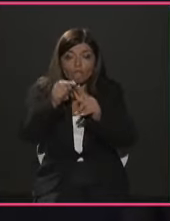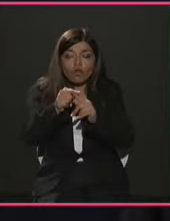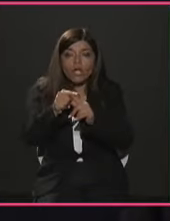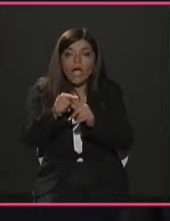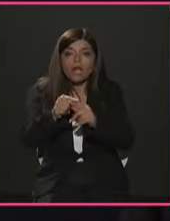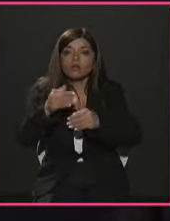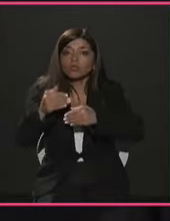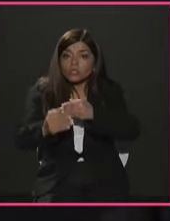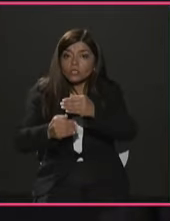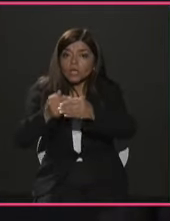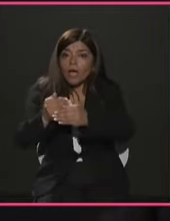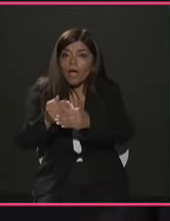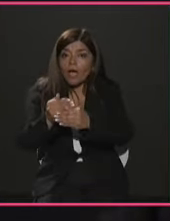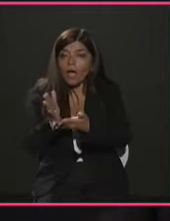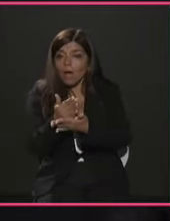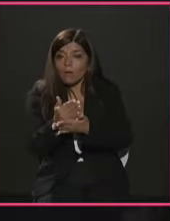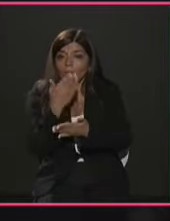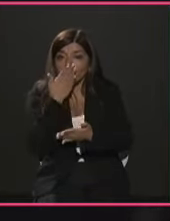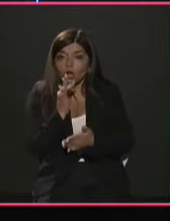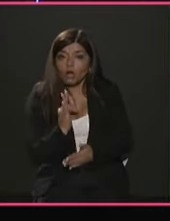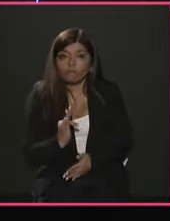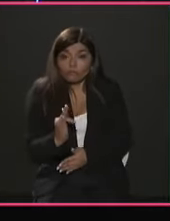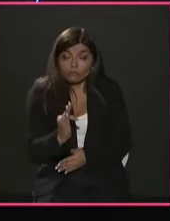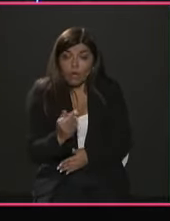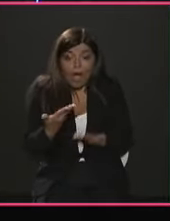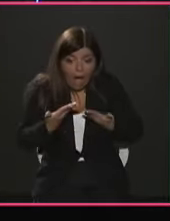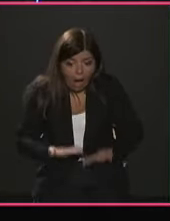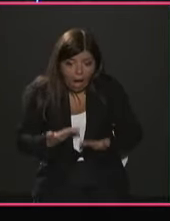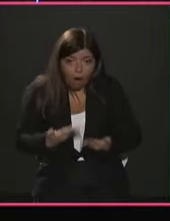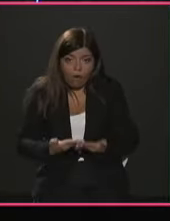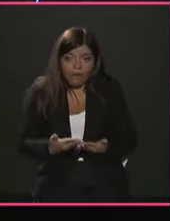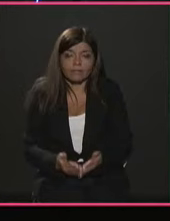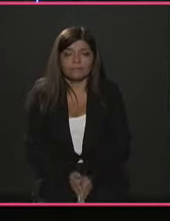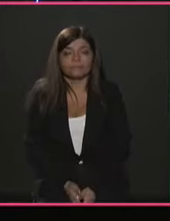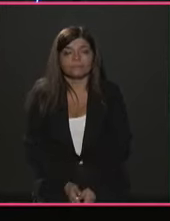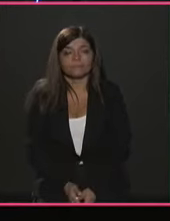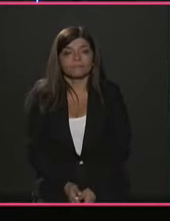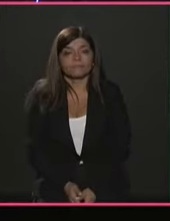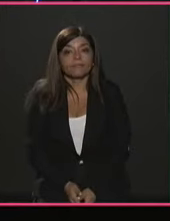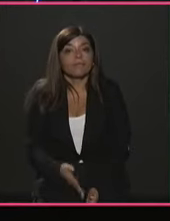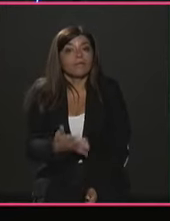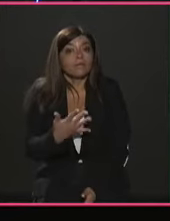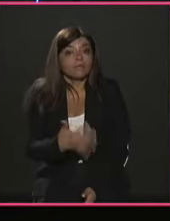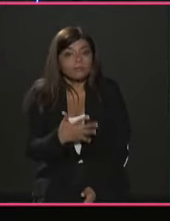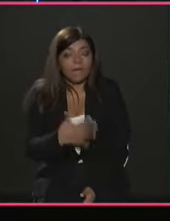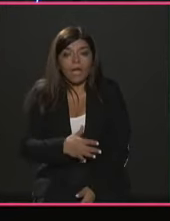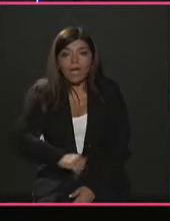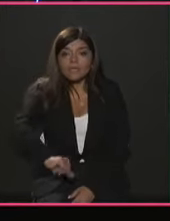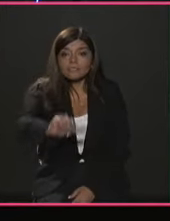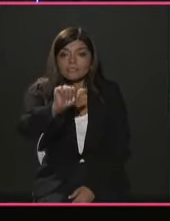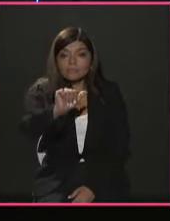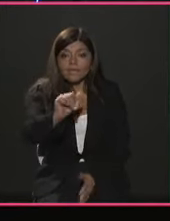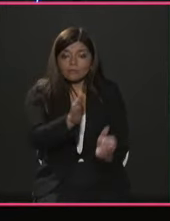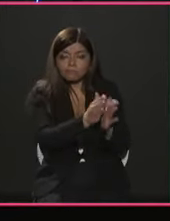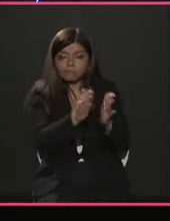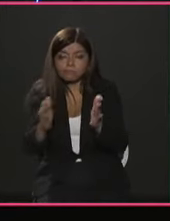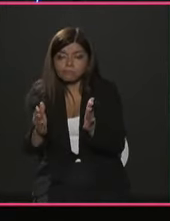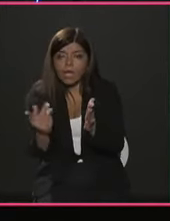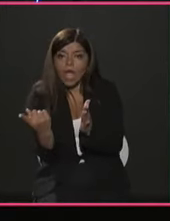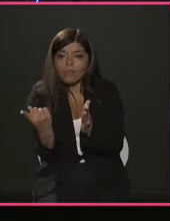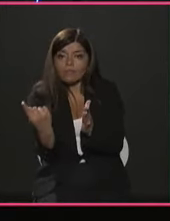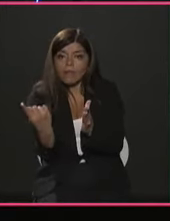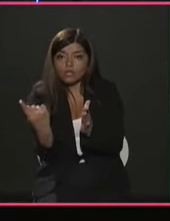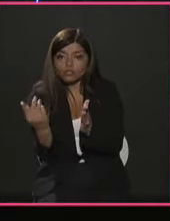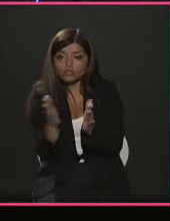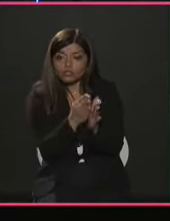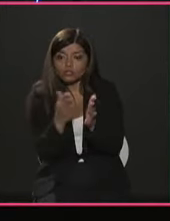estas crisis y poder abordarlas de buena manera en el futuro como dije seis de las 11 de los